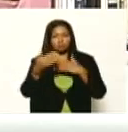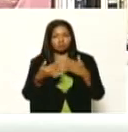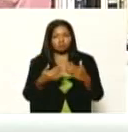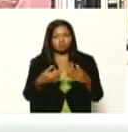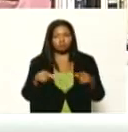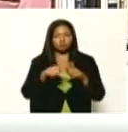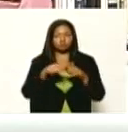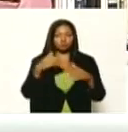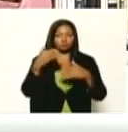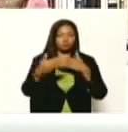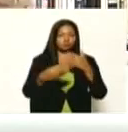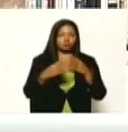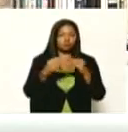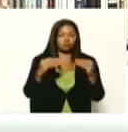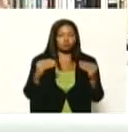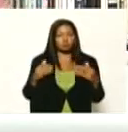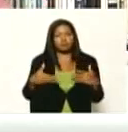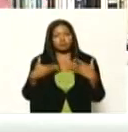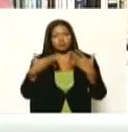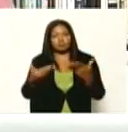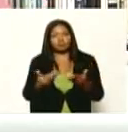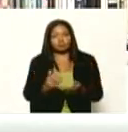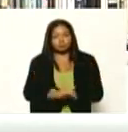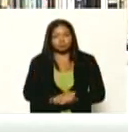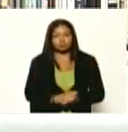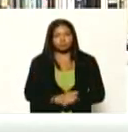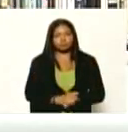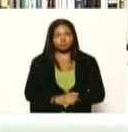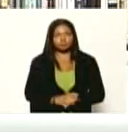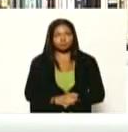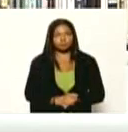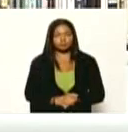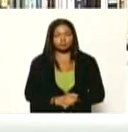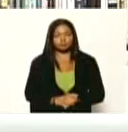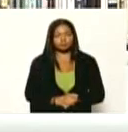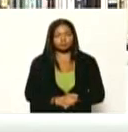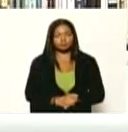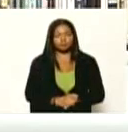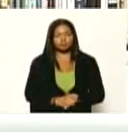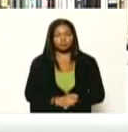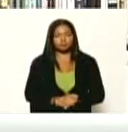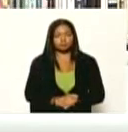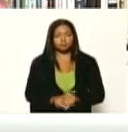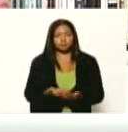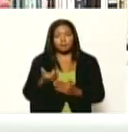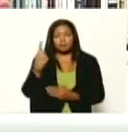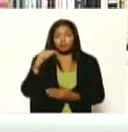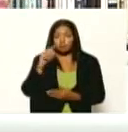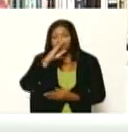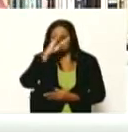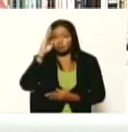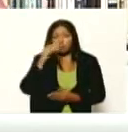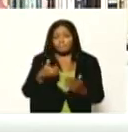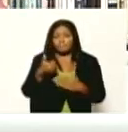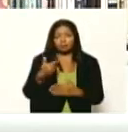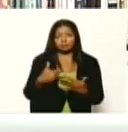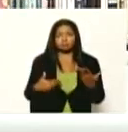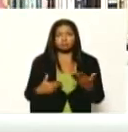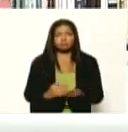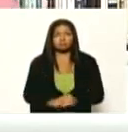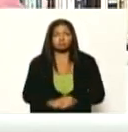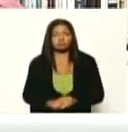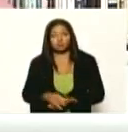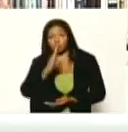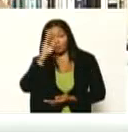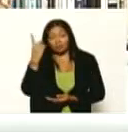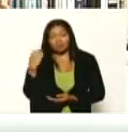venir. Todo, todo lo entregamos. Todo lo entregamos. ¿Qué más tienes tú ahí, Diosdado? ¿Tienes algo más? Diosdado siempre tiene